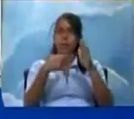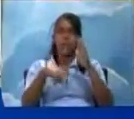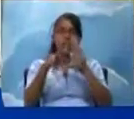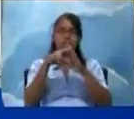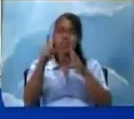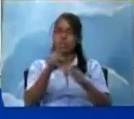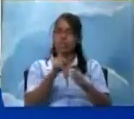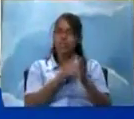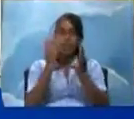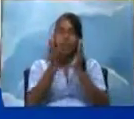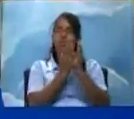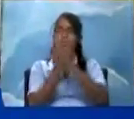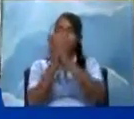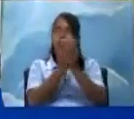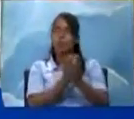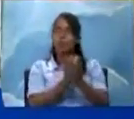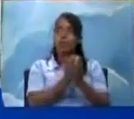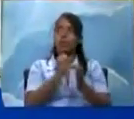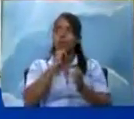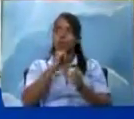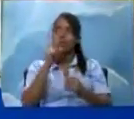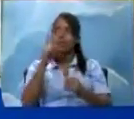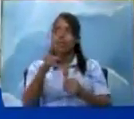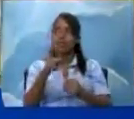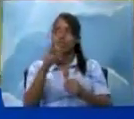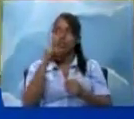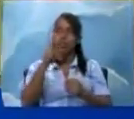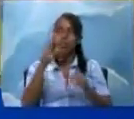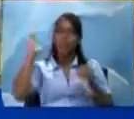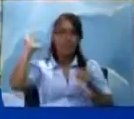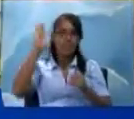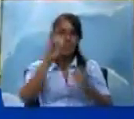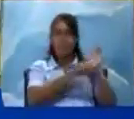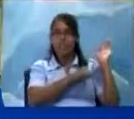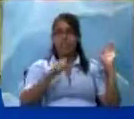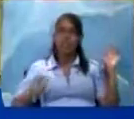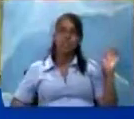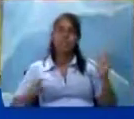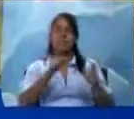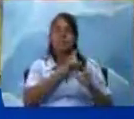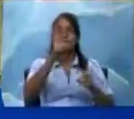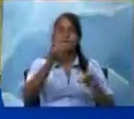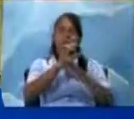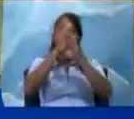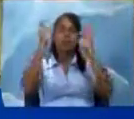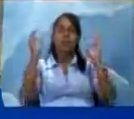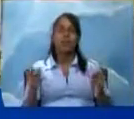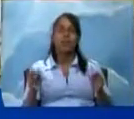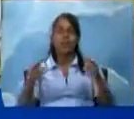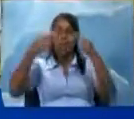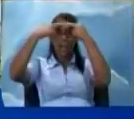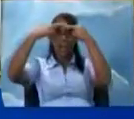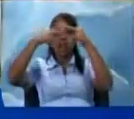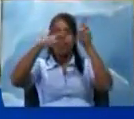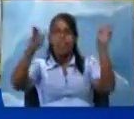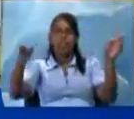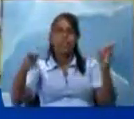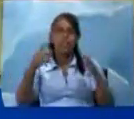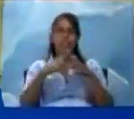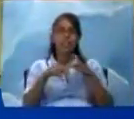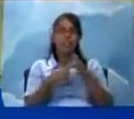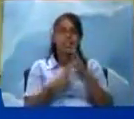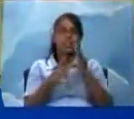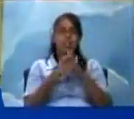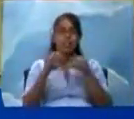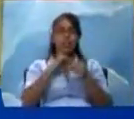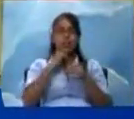repetición del estudio. Es que unos ven la venida del Señor de una manera y revela ciertos aspectos